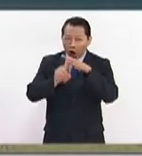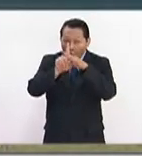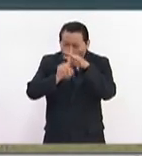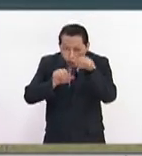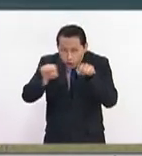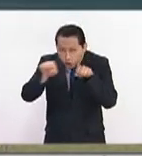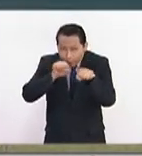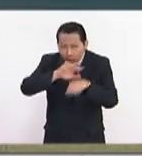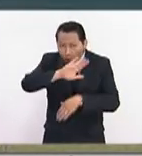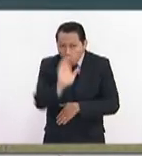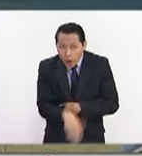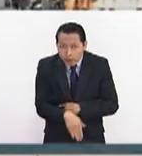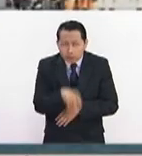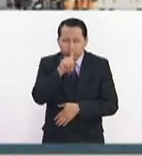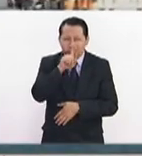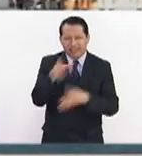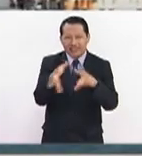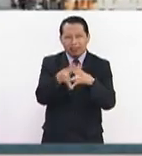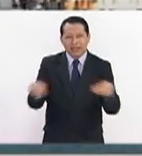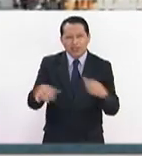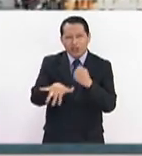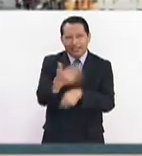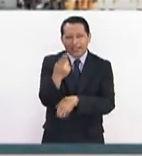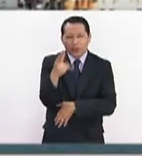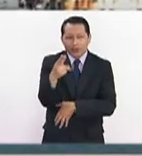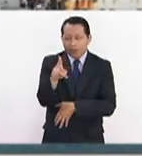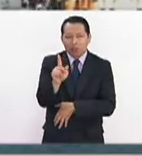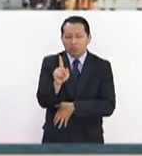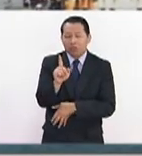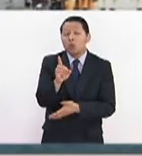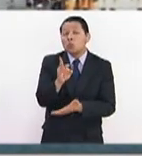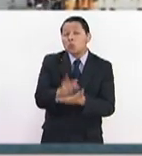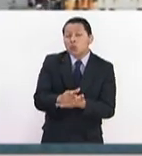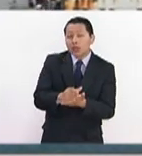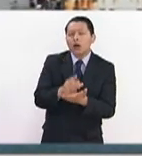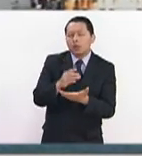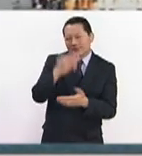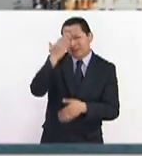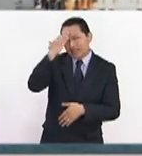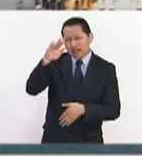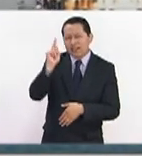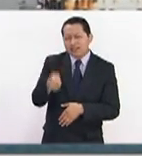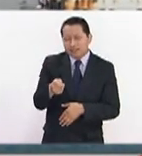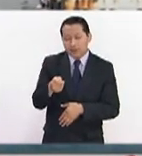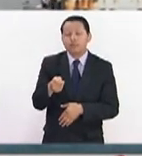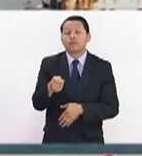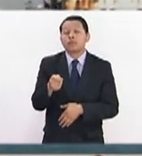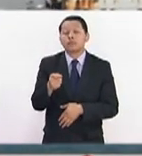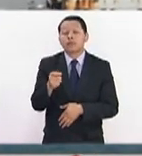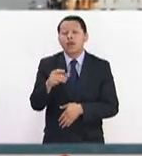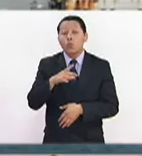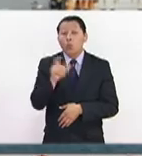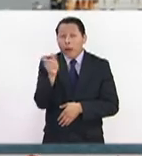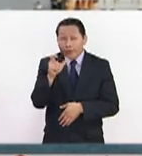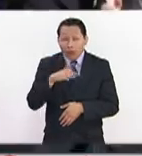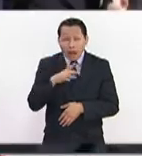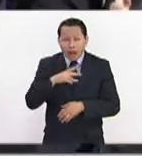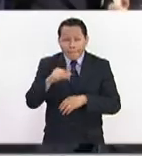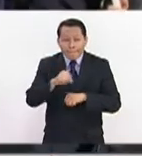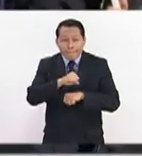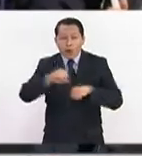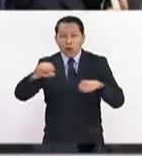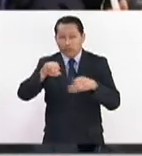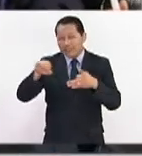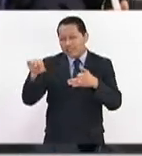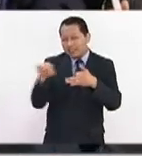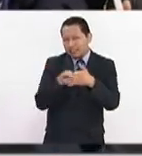San Juan, desaparecido el 15 de noviembre. El único dato certero que se tiene hasta el momento es que la explosión que se produjo cerca